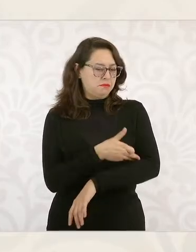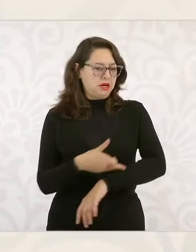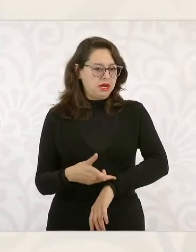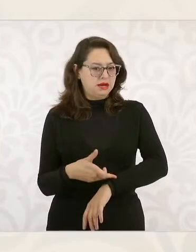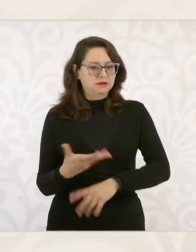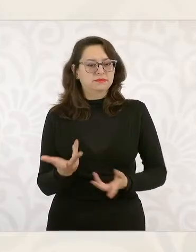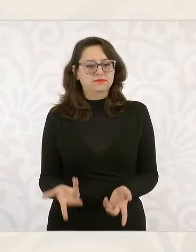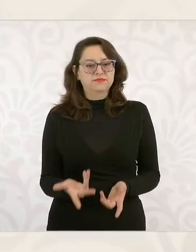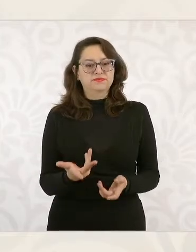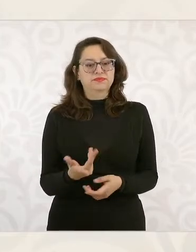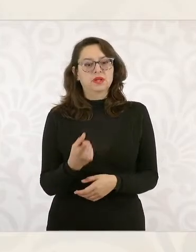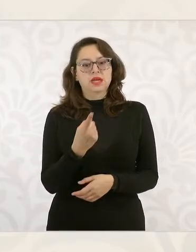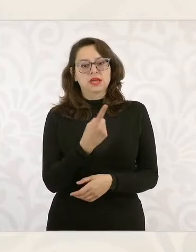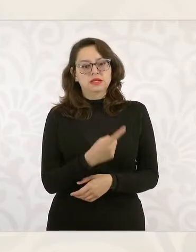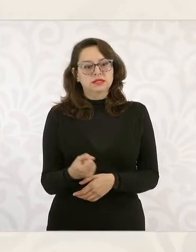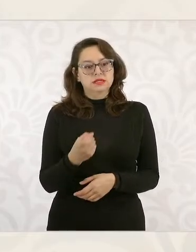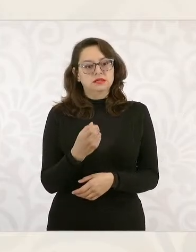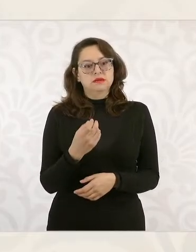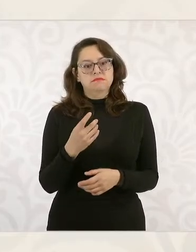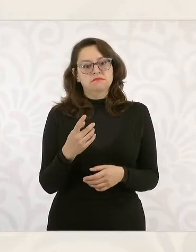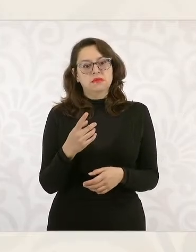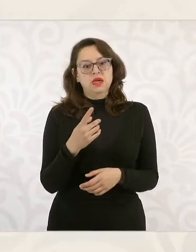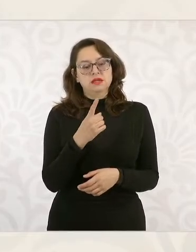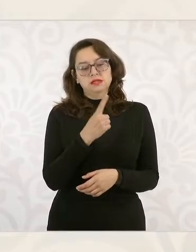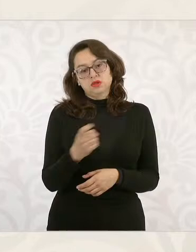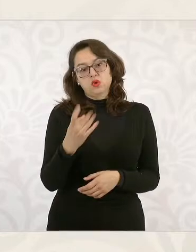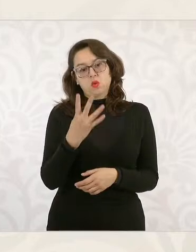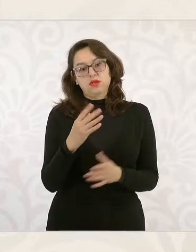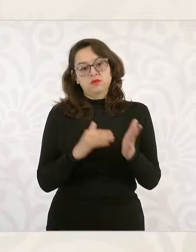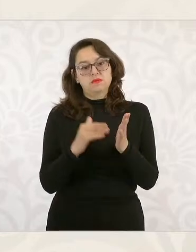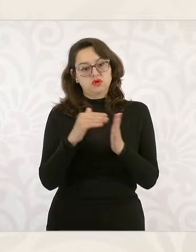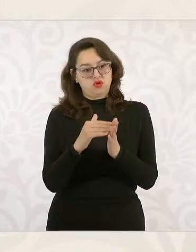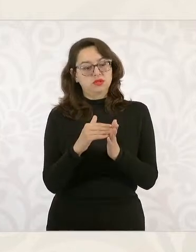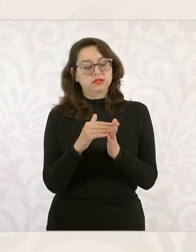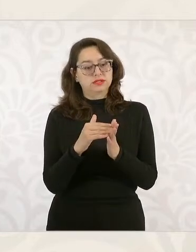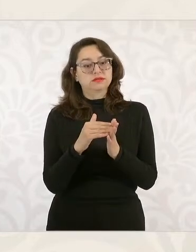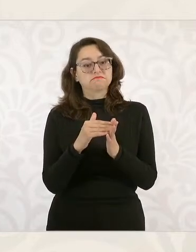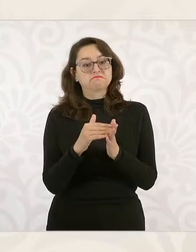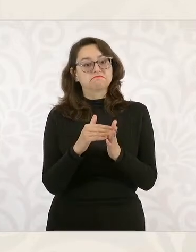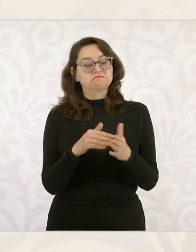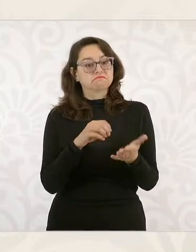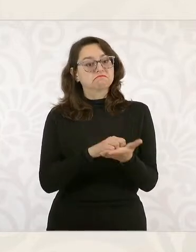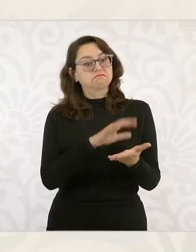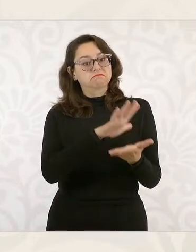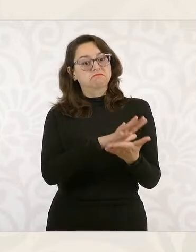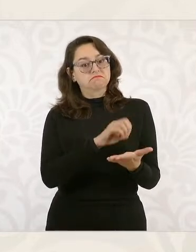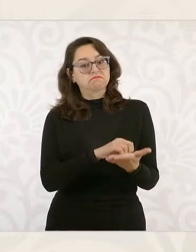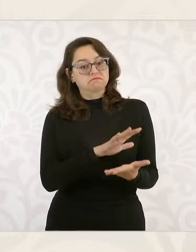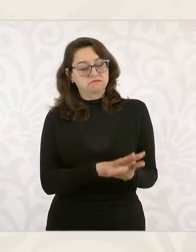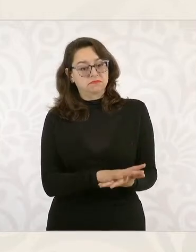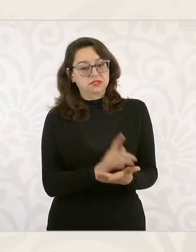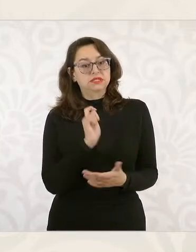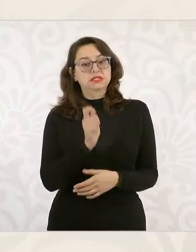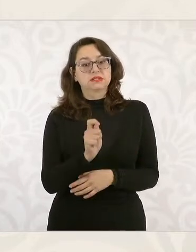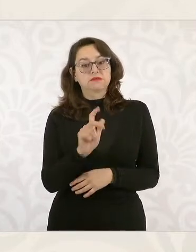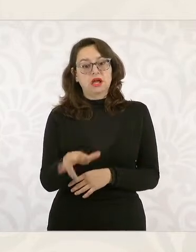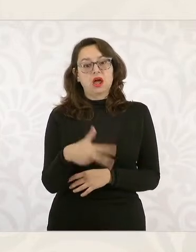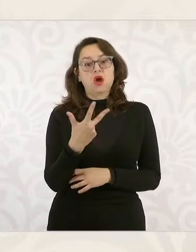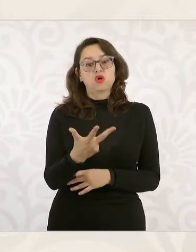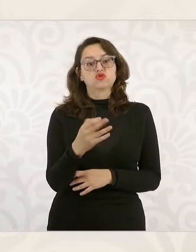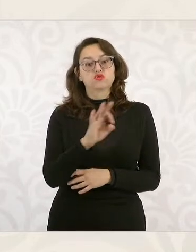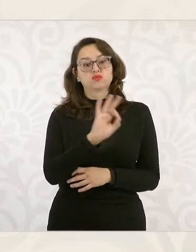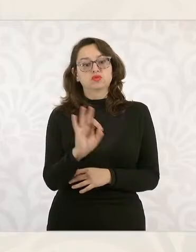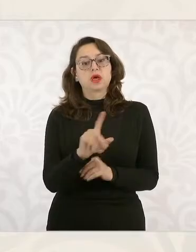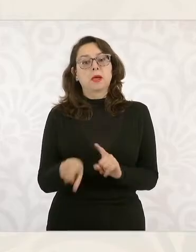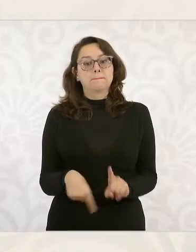de consultas de especialidad, las que ocurren en unidades de medicina familiar. 8% más